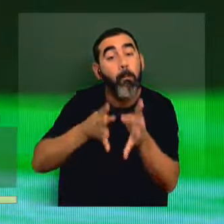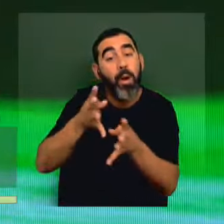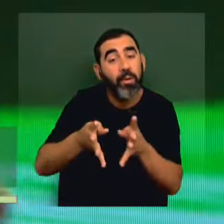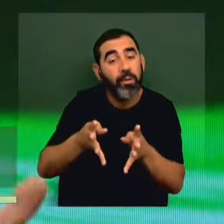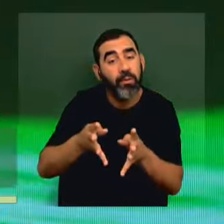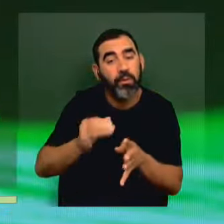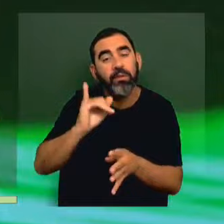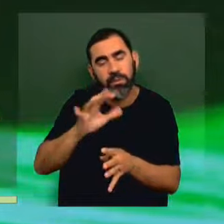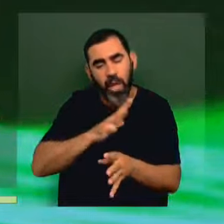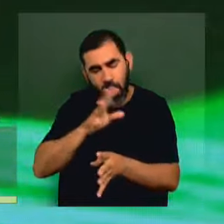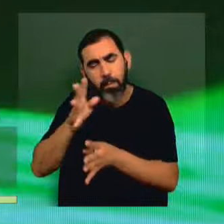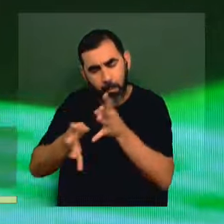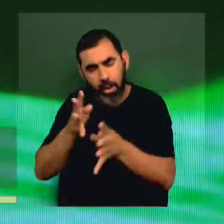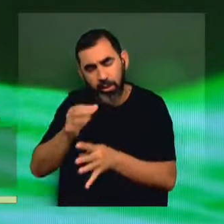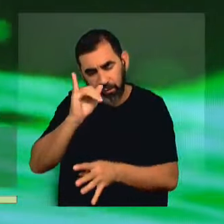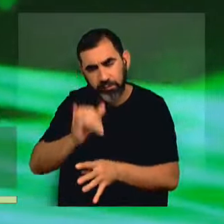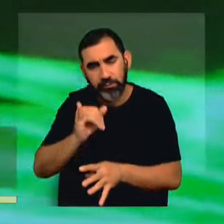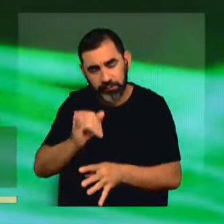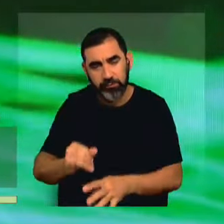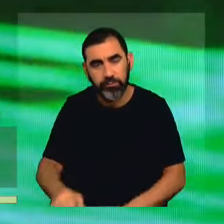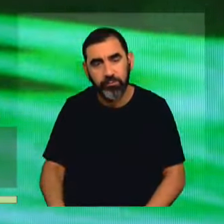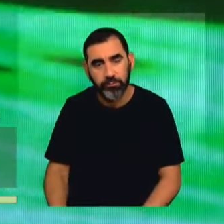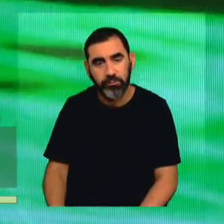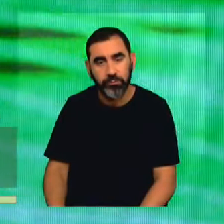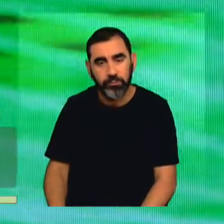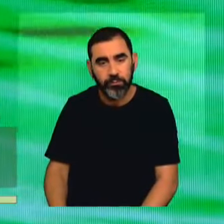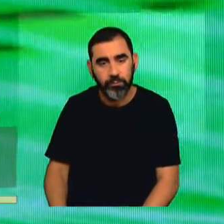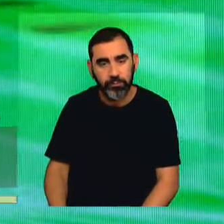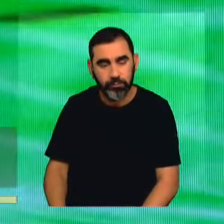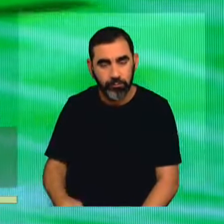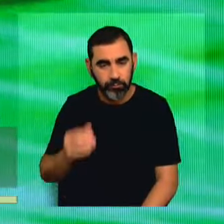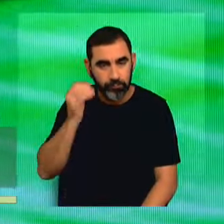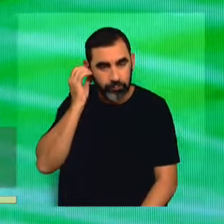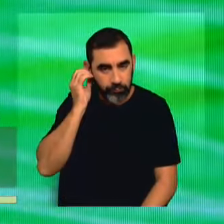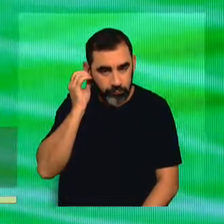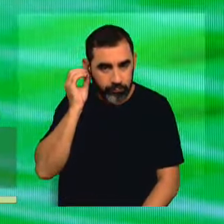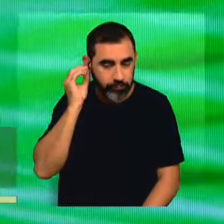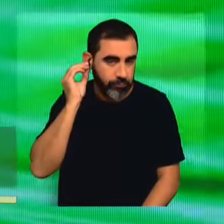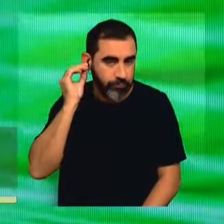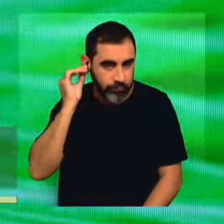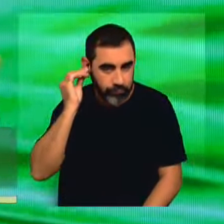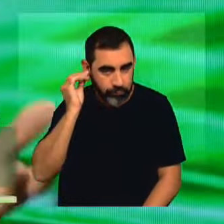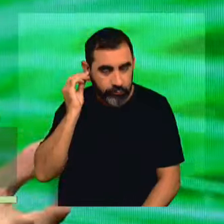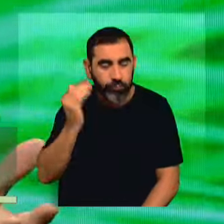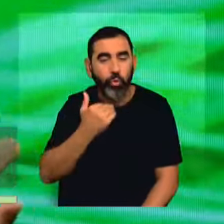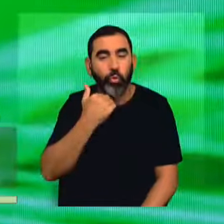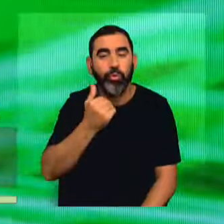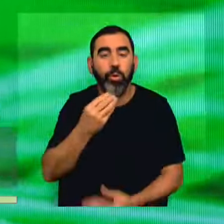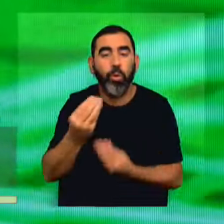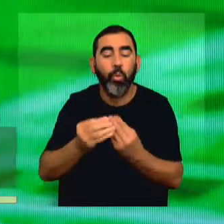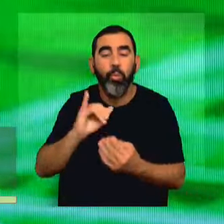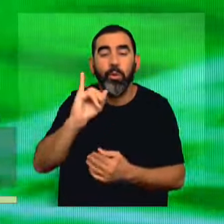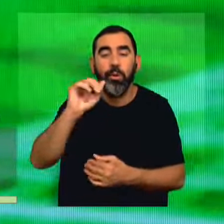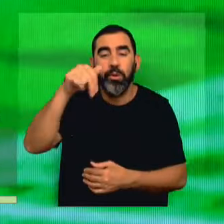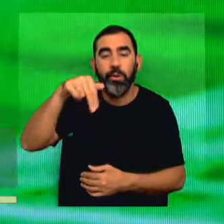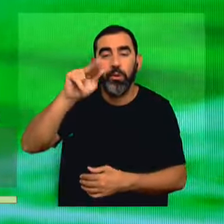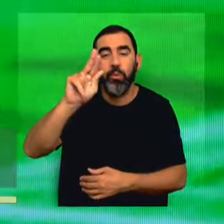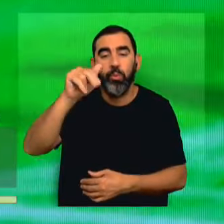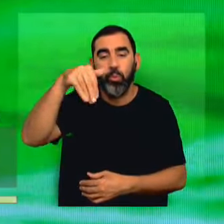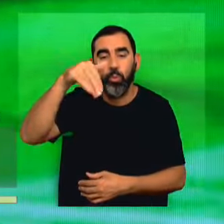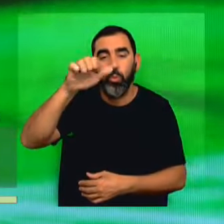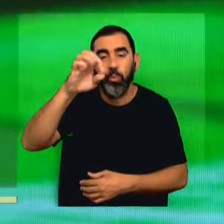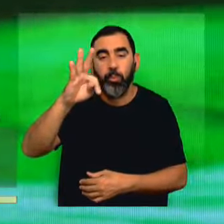gente bueno equipo sí sí no me refiero hay hay conocimiento perfectamente razonable para hacerlo Yo no sé si como el unet lo toma en cuenta No lo sé no